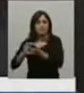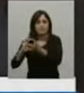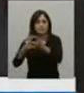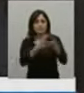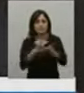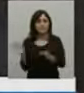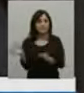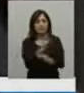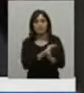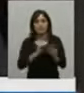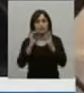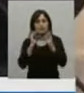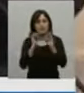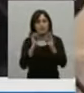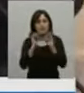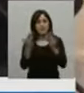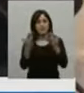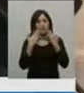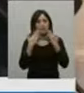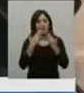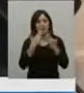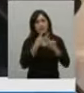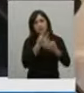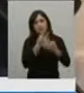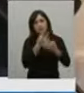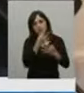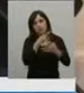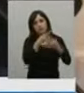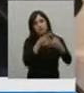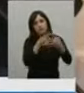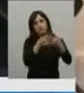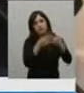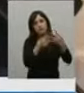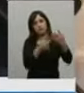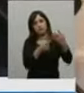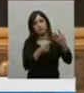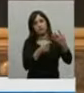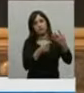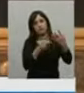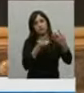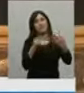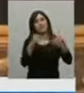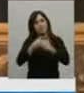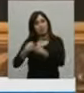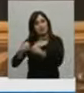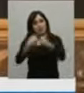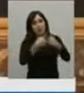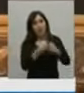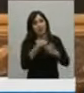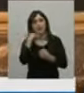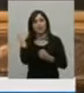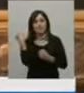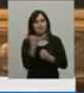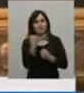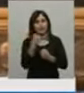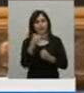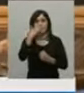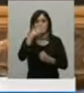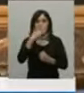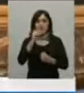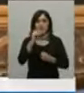tirar, deshilacharlos de a uno, consensuar las políticas que queremos aplicar y bueno, seguir para